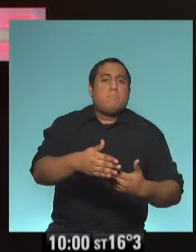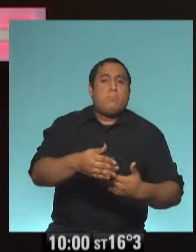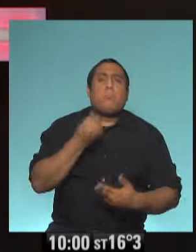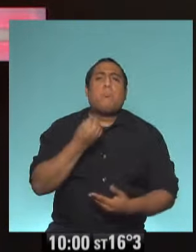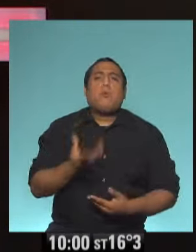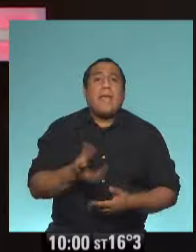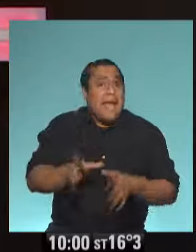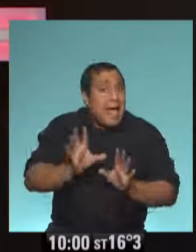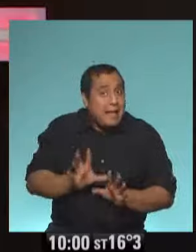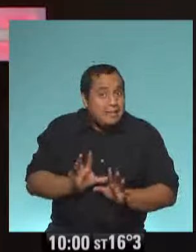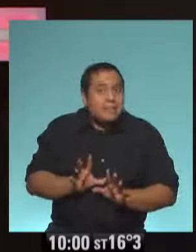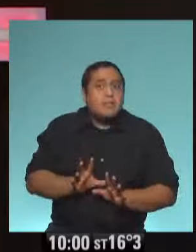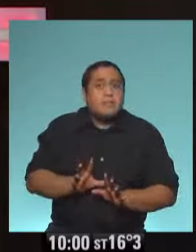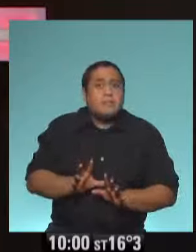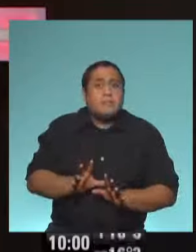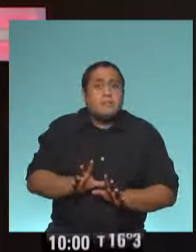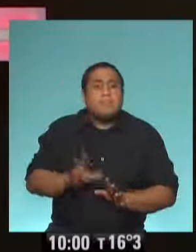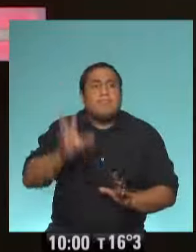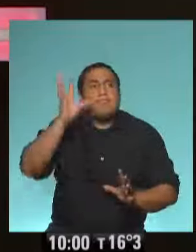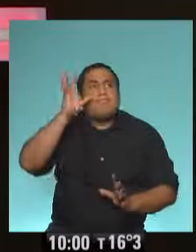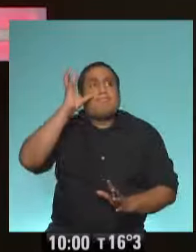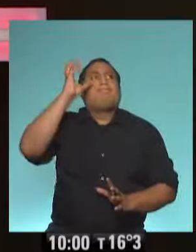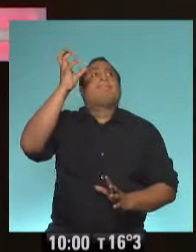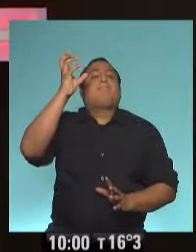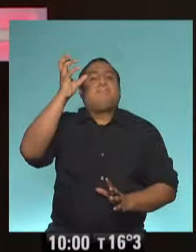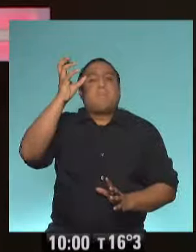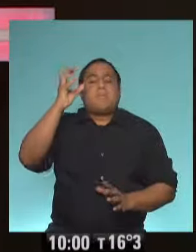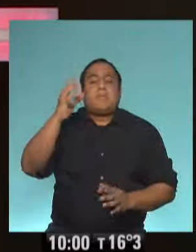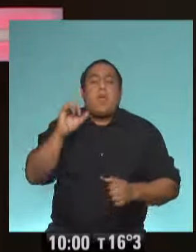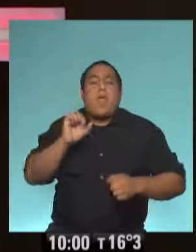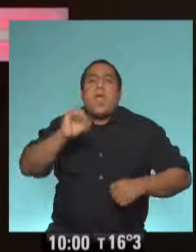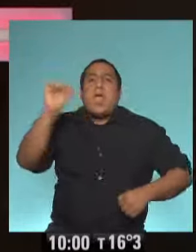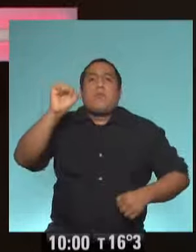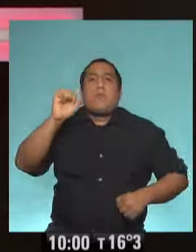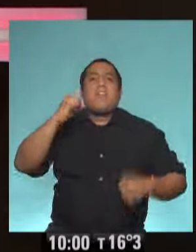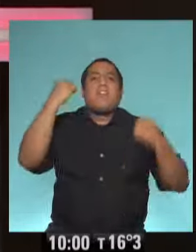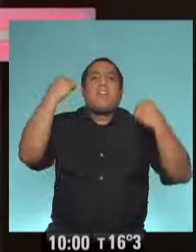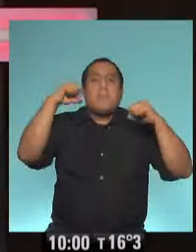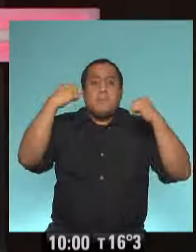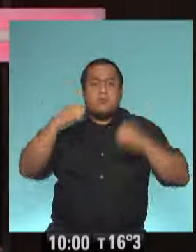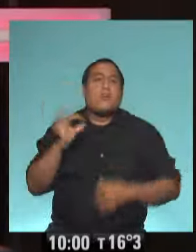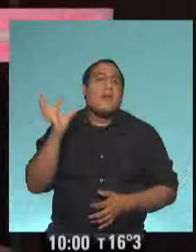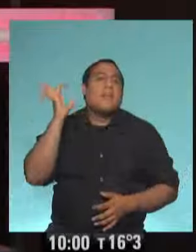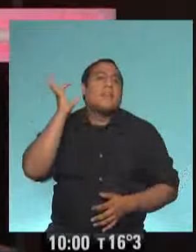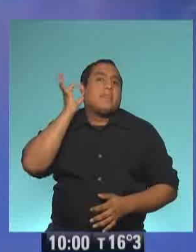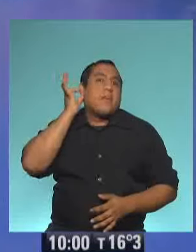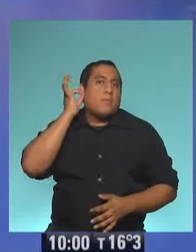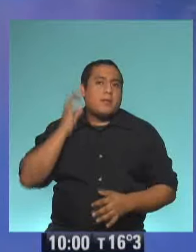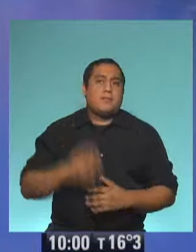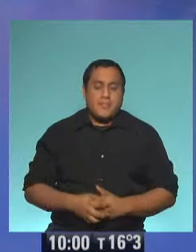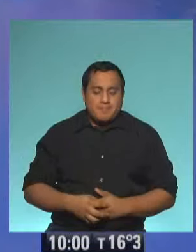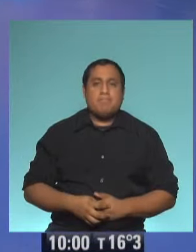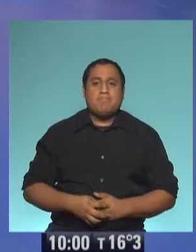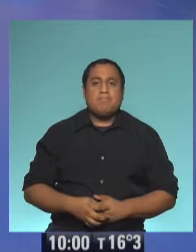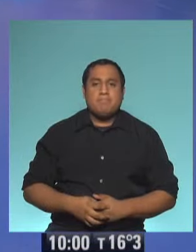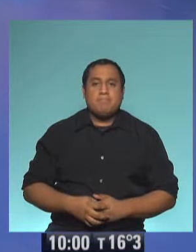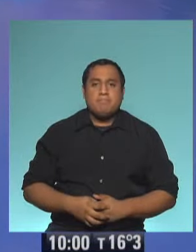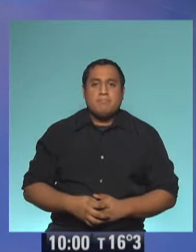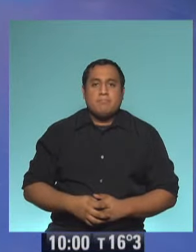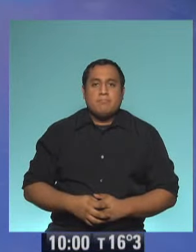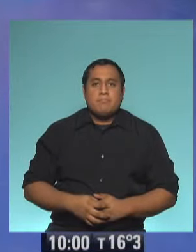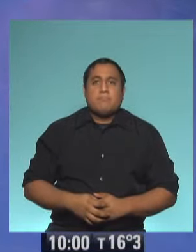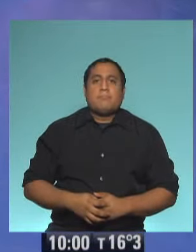en la que vamos a hacerle honor y vamos a recordar a nuestro héroe deportivo. Ah, ¿eh? A Diego Armando Maradona. Así bueno, que